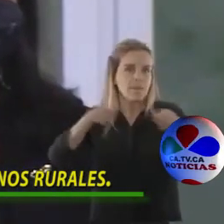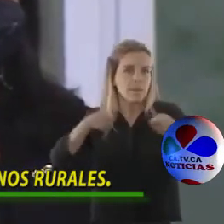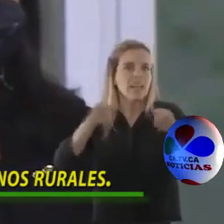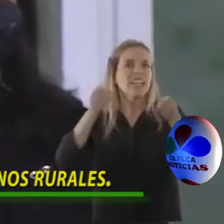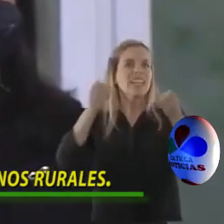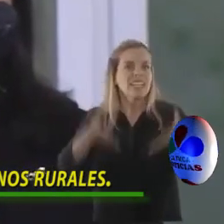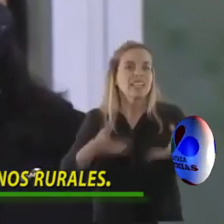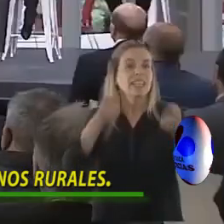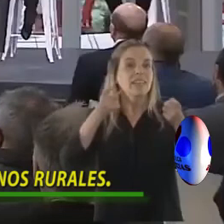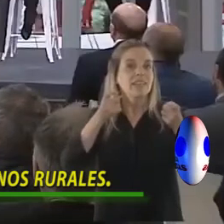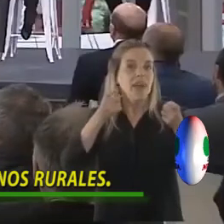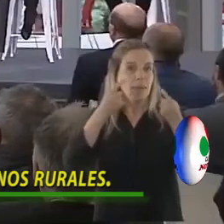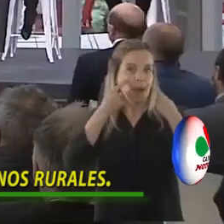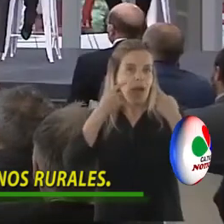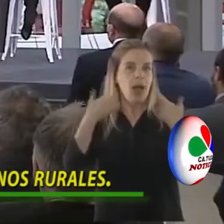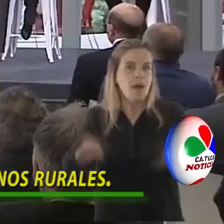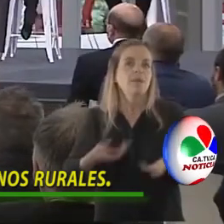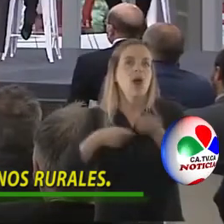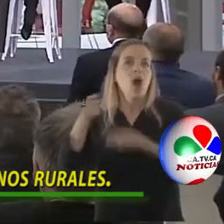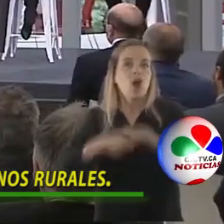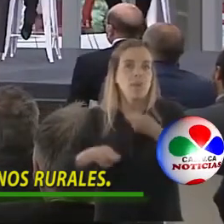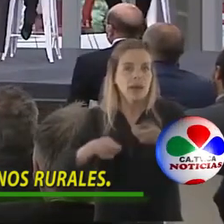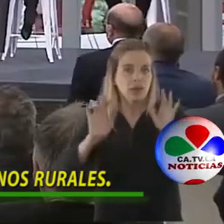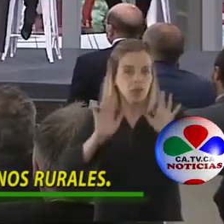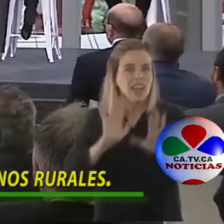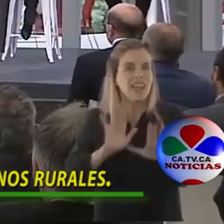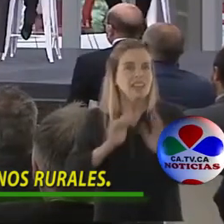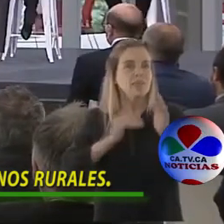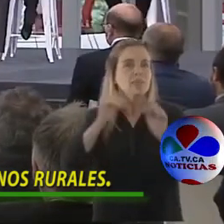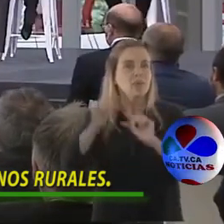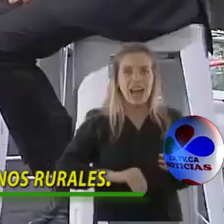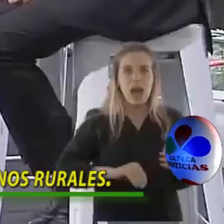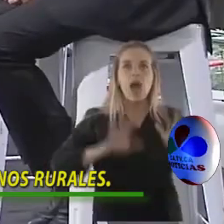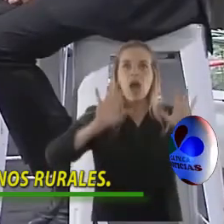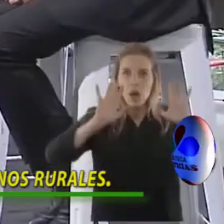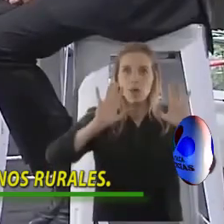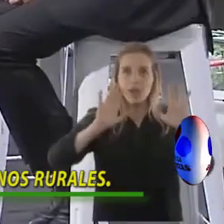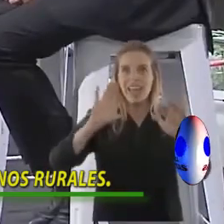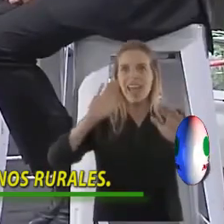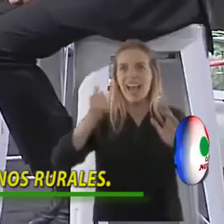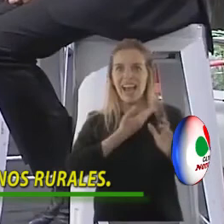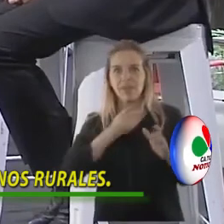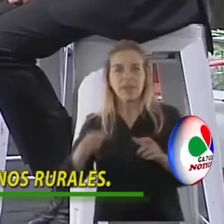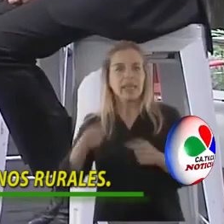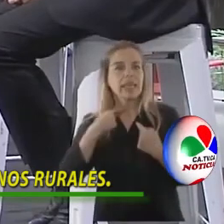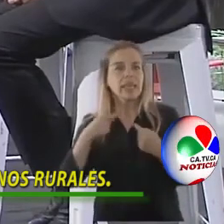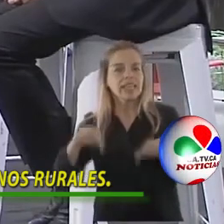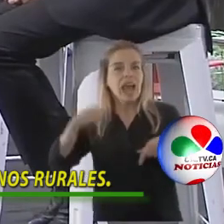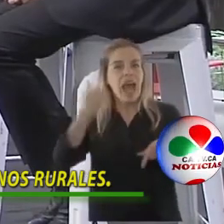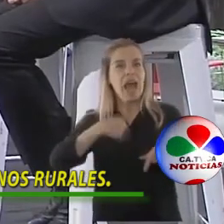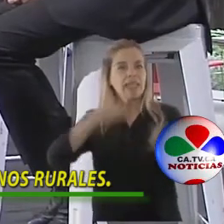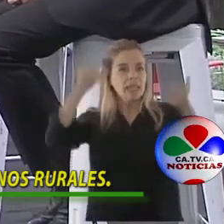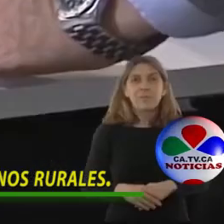Gobierno Nacional y también por la provincia. Sí, sí, por supuesto, son los caminos que están en la zona más